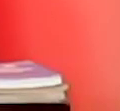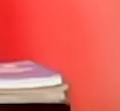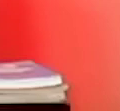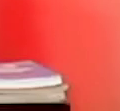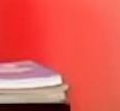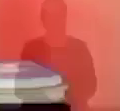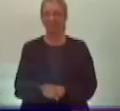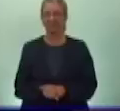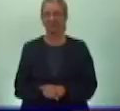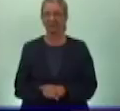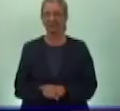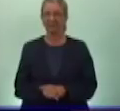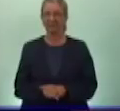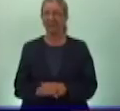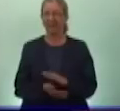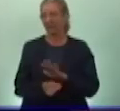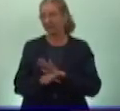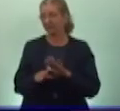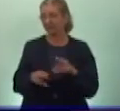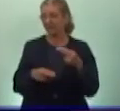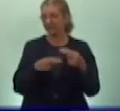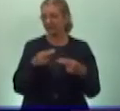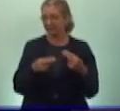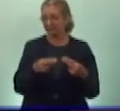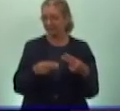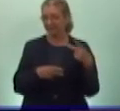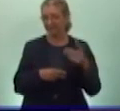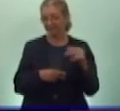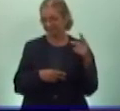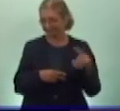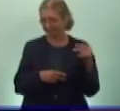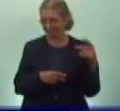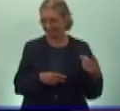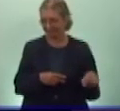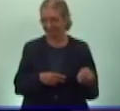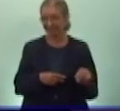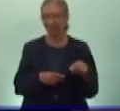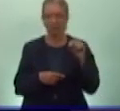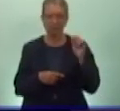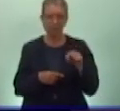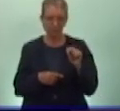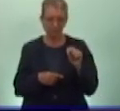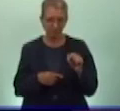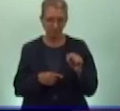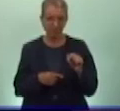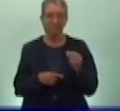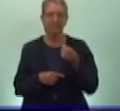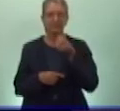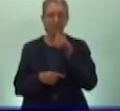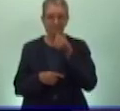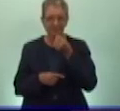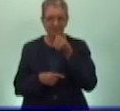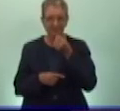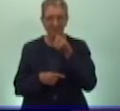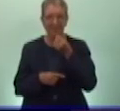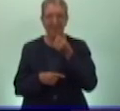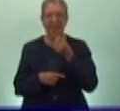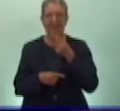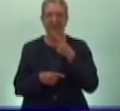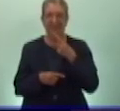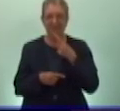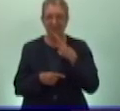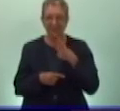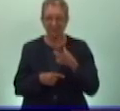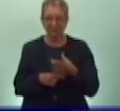Por supuesto, hemos estado realizando un grupo de actividades en el día de hoy que les permiten adquirir las